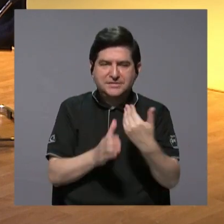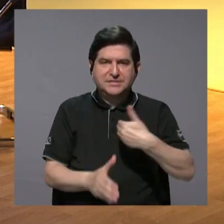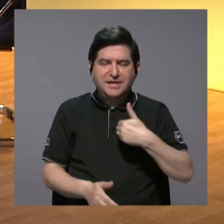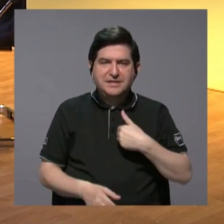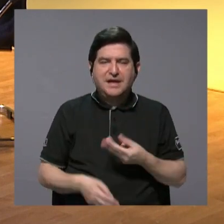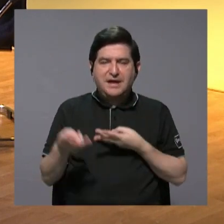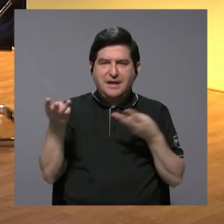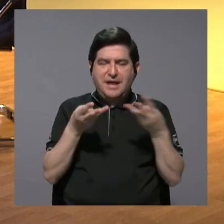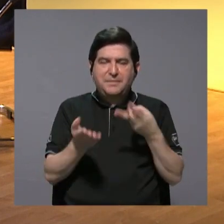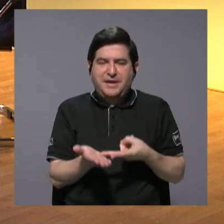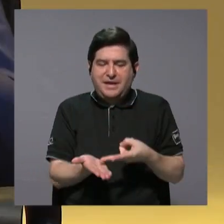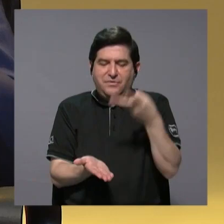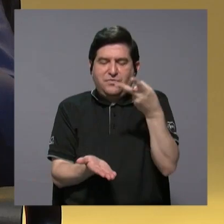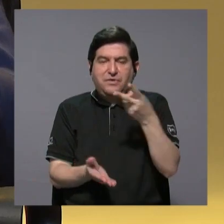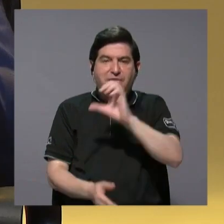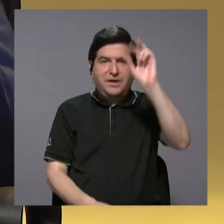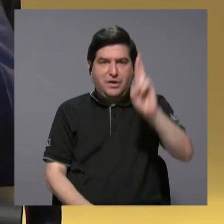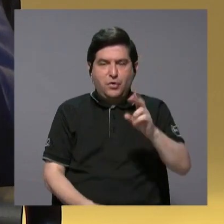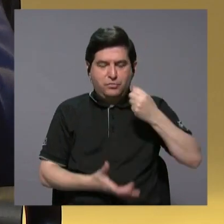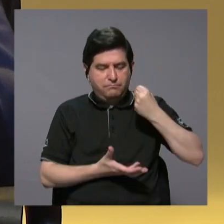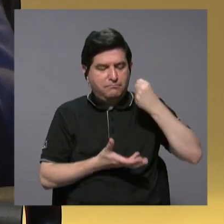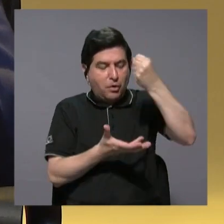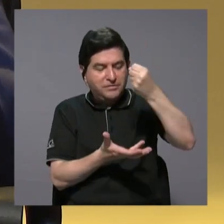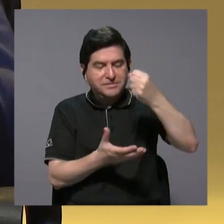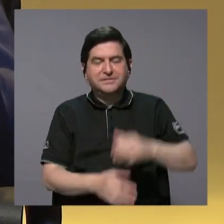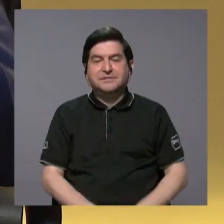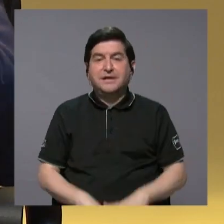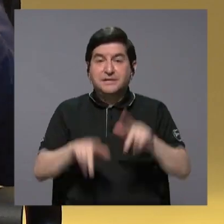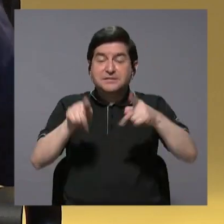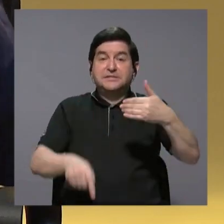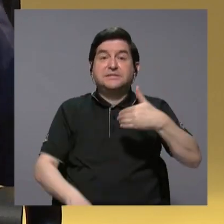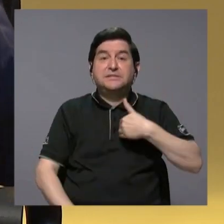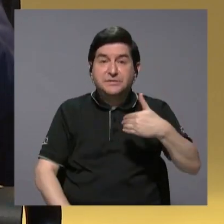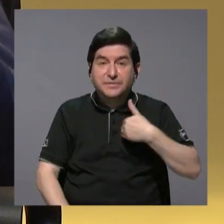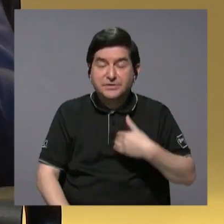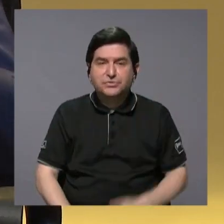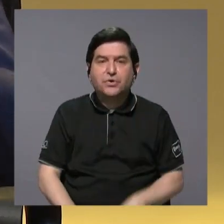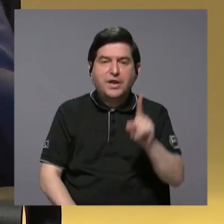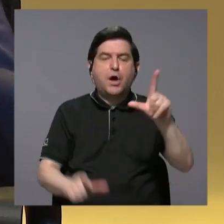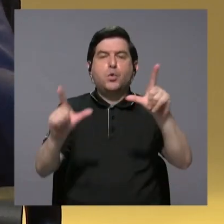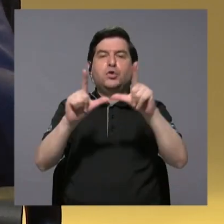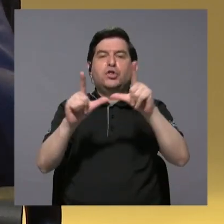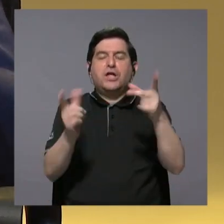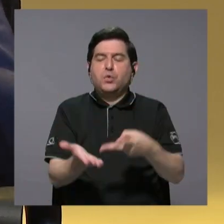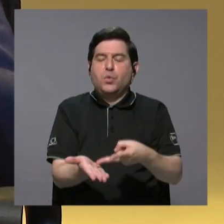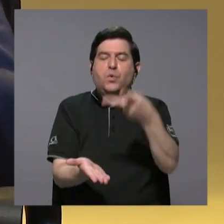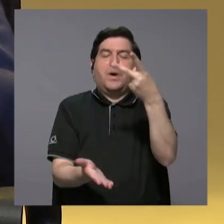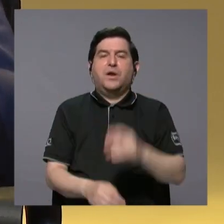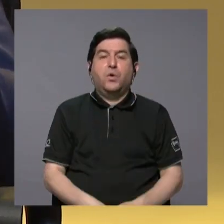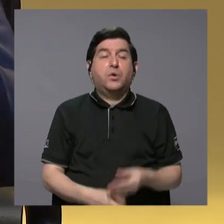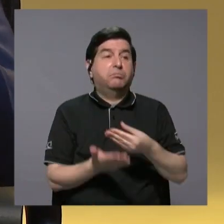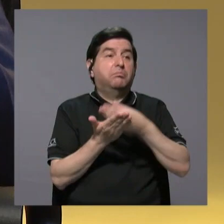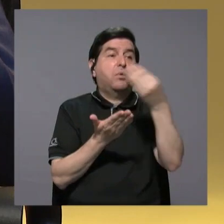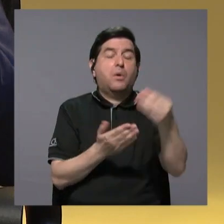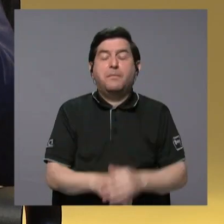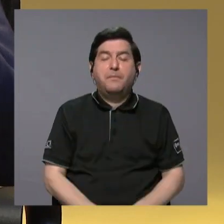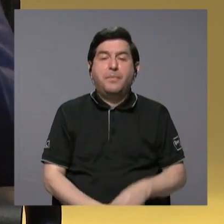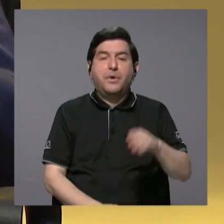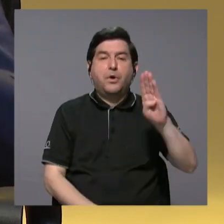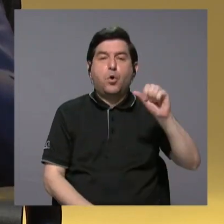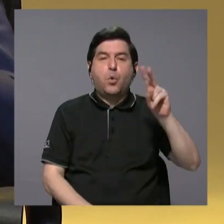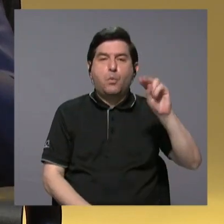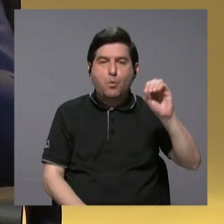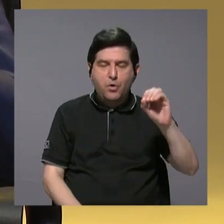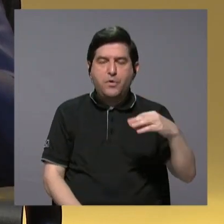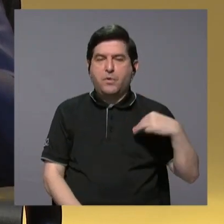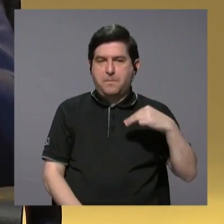mercado de valores costarricenses. En este momento, si alguien tiene un título valor, digamos, si alguien compró un bono del